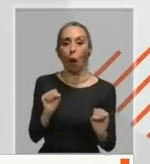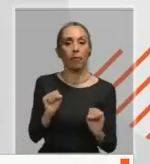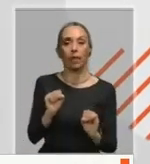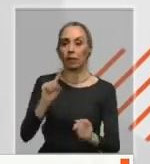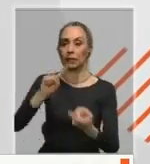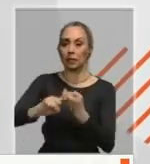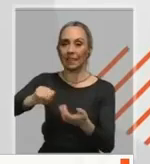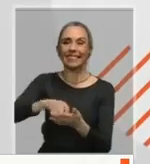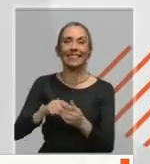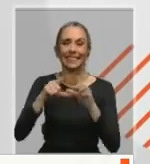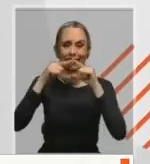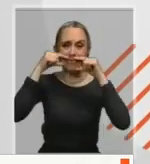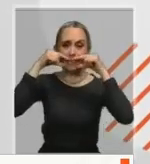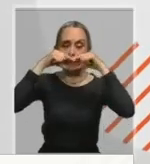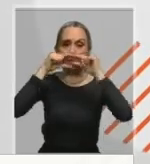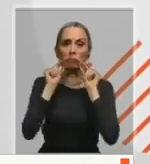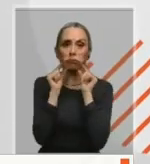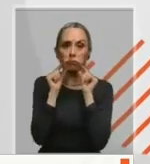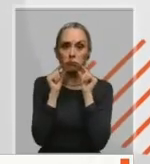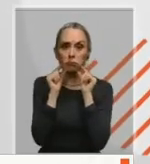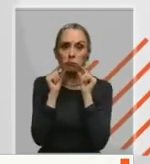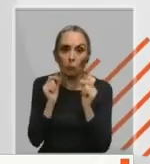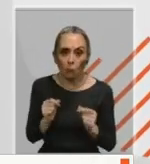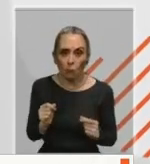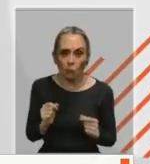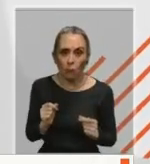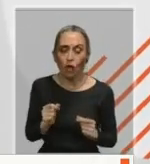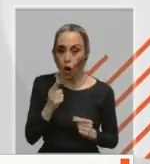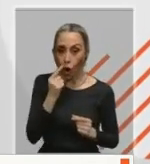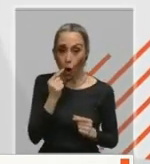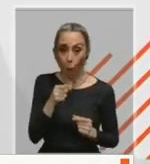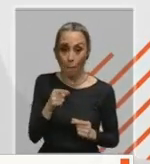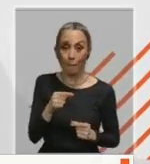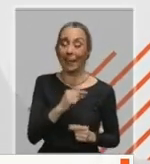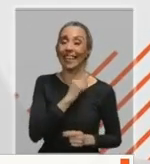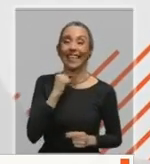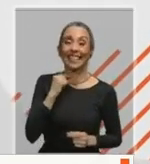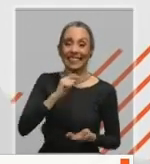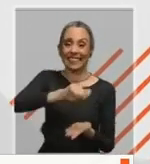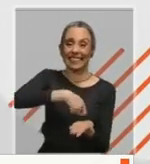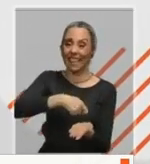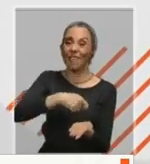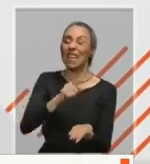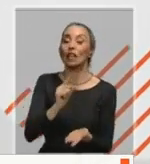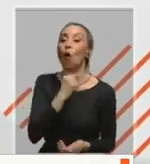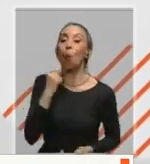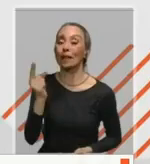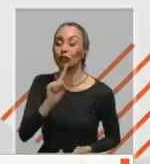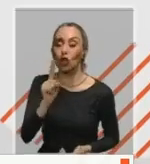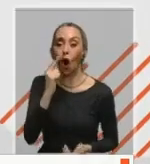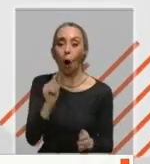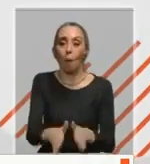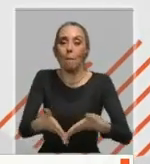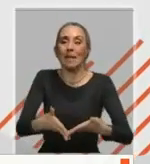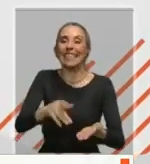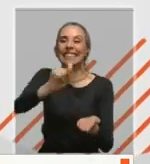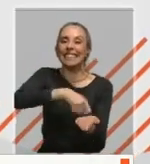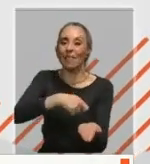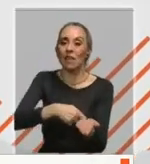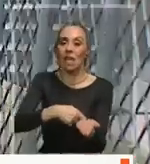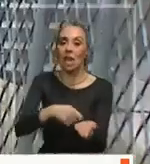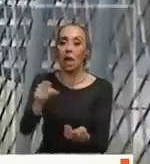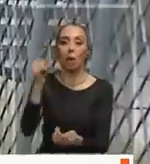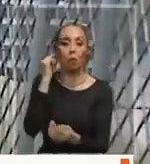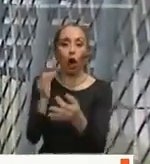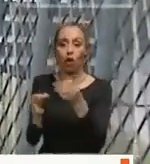Las sonrisas cambiaron rápidamente a caras serias y como no, si el juez les acababa de decir que no podían seguir con el matrimonio, todo por la broma de la